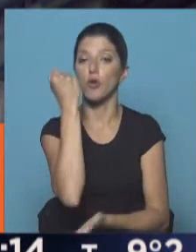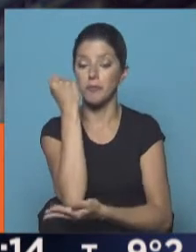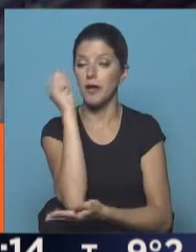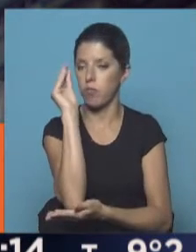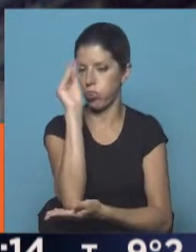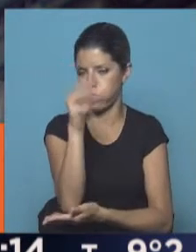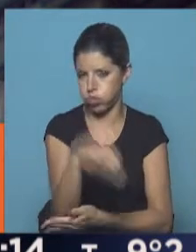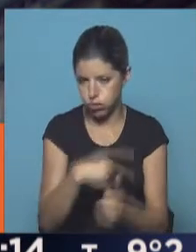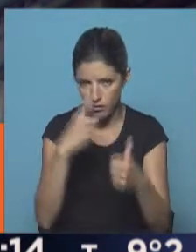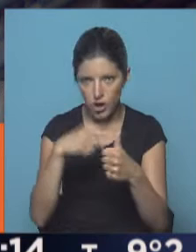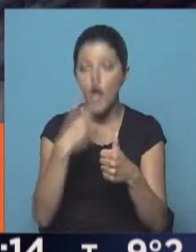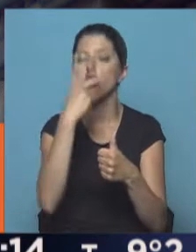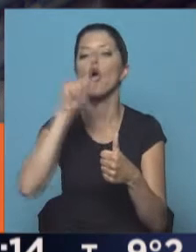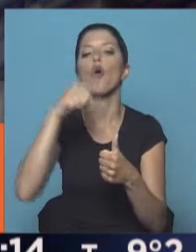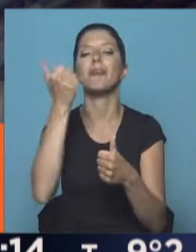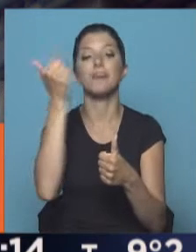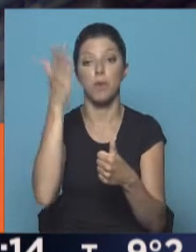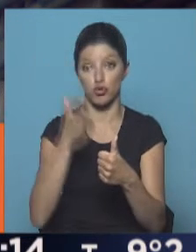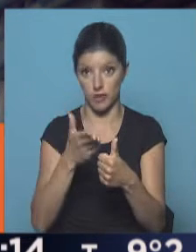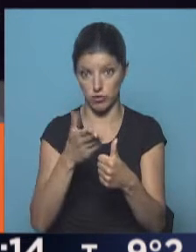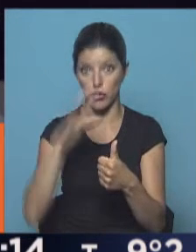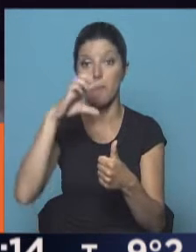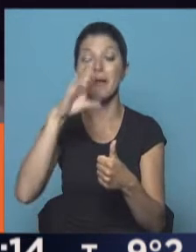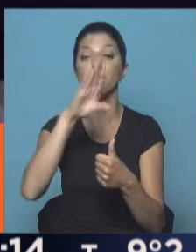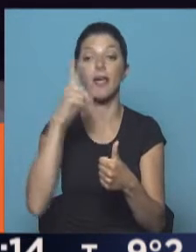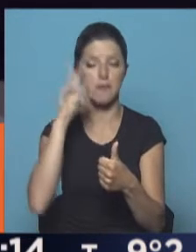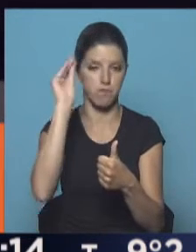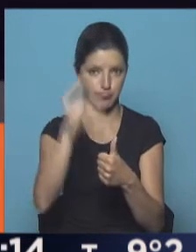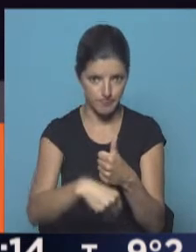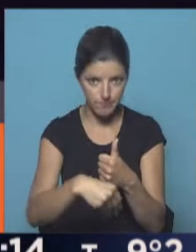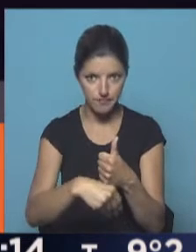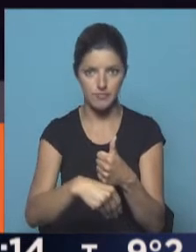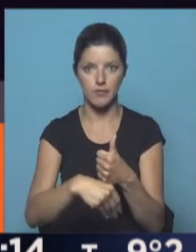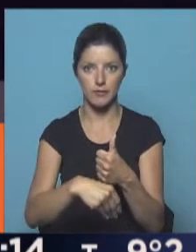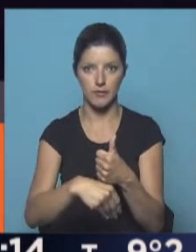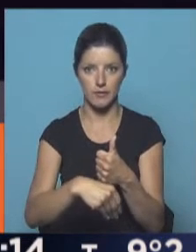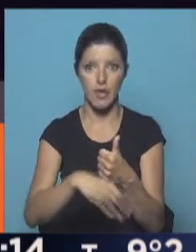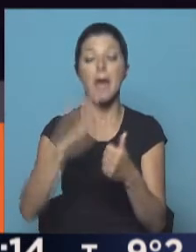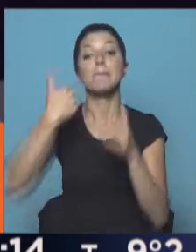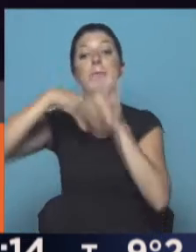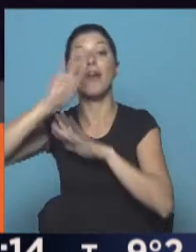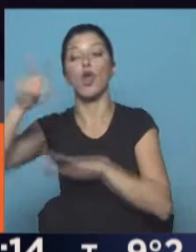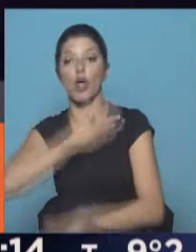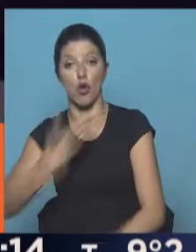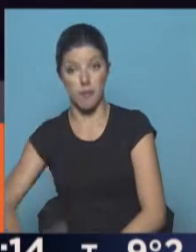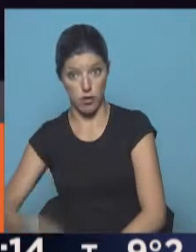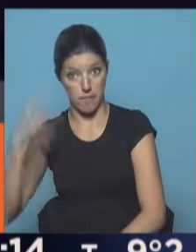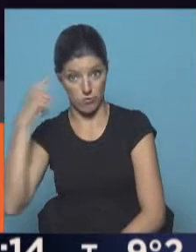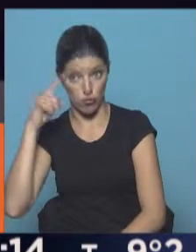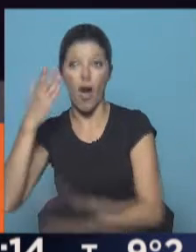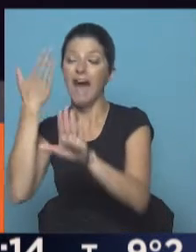caída acumulada del 2,6% en el PBI, muy por encima de lo que preveía el gobierno, que decía